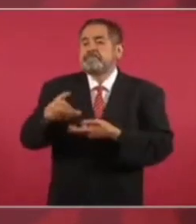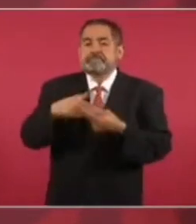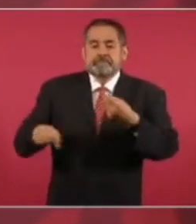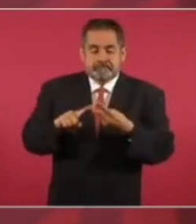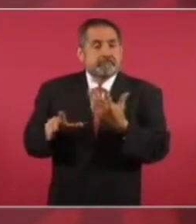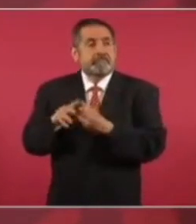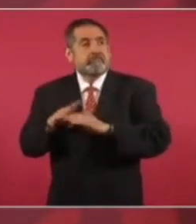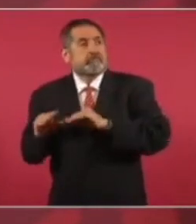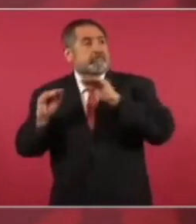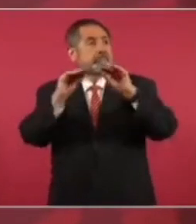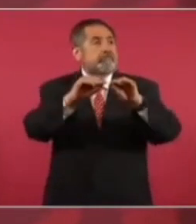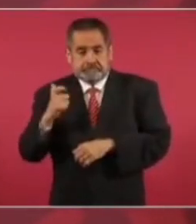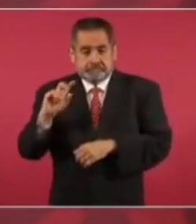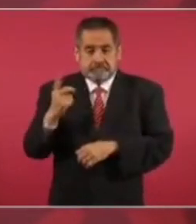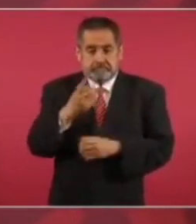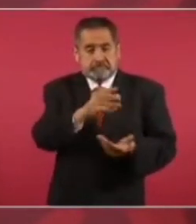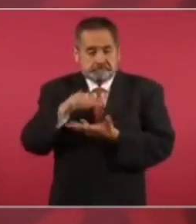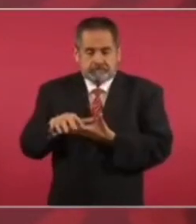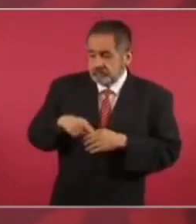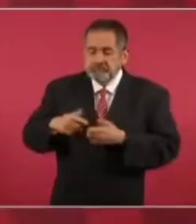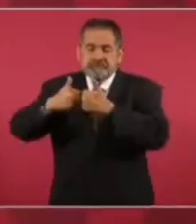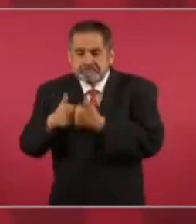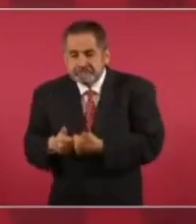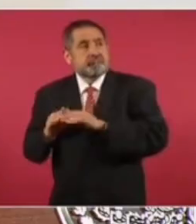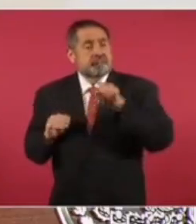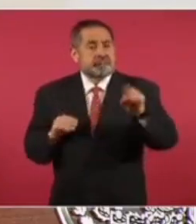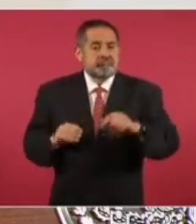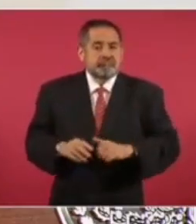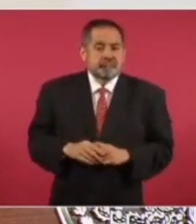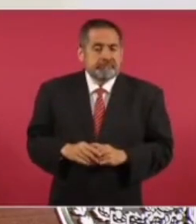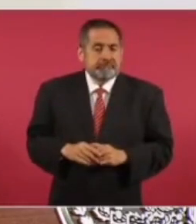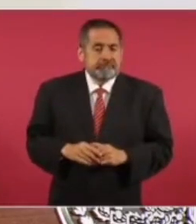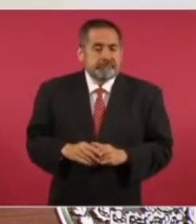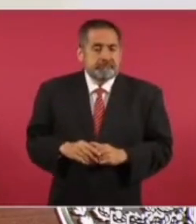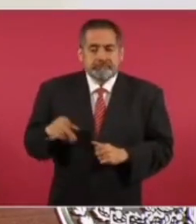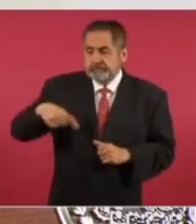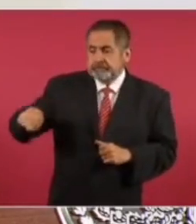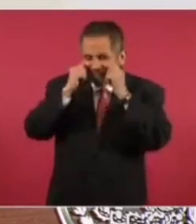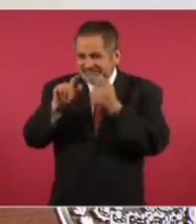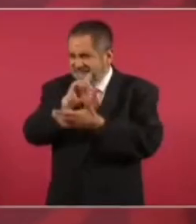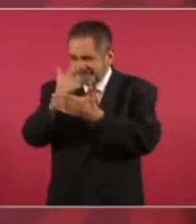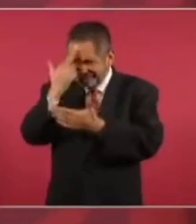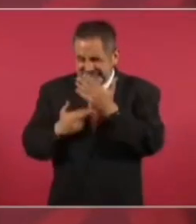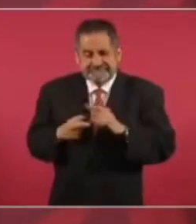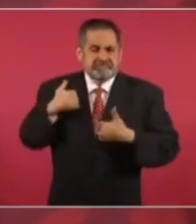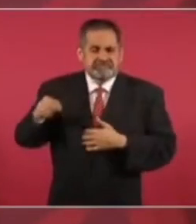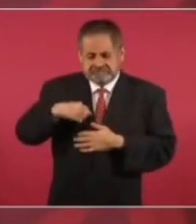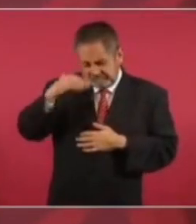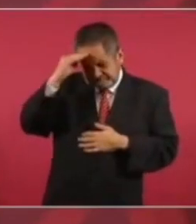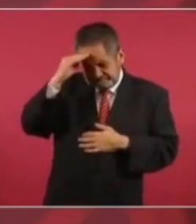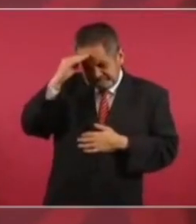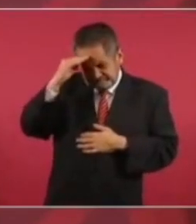los migrantes. Esos son héroes. En vez de quedarse y optar por actividades ilícitas, muchos jóvenes